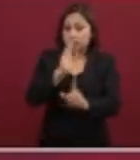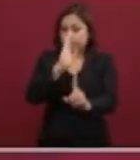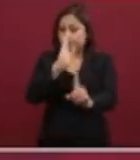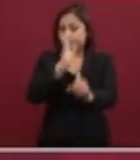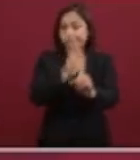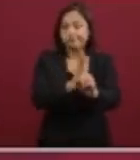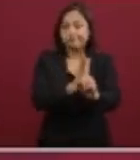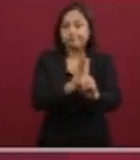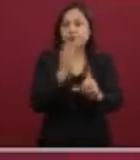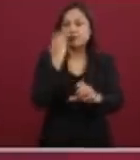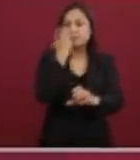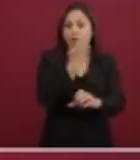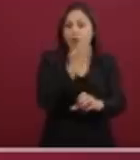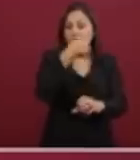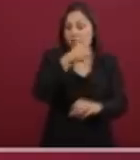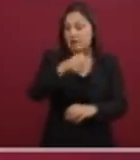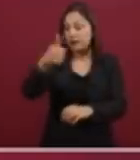directo,